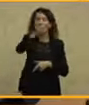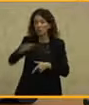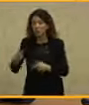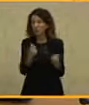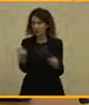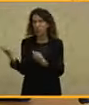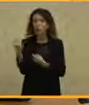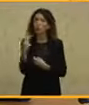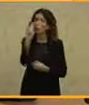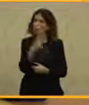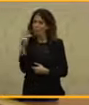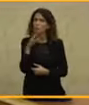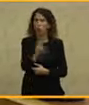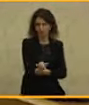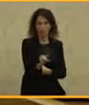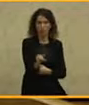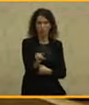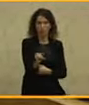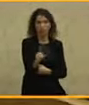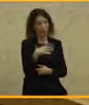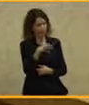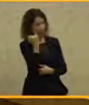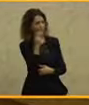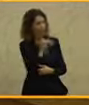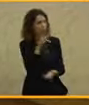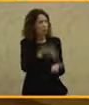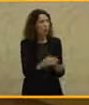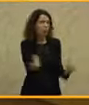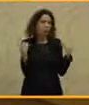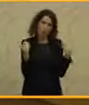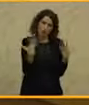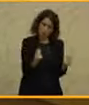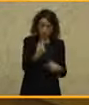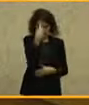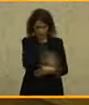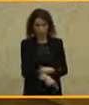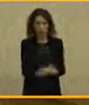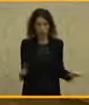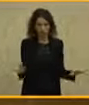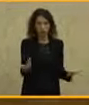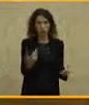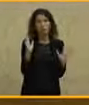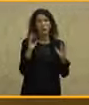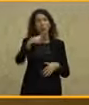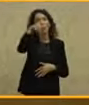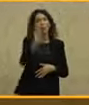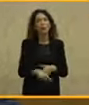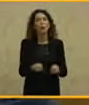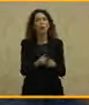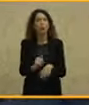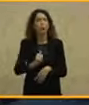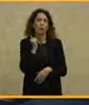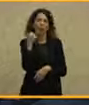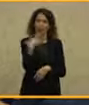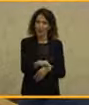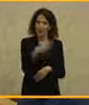necesitan. Mira, Javi, yo sé que esto es una gran responsabilidad, pero también es una gran